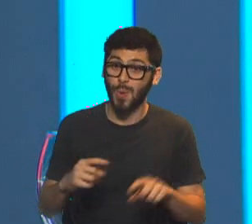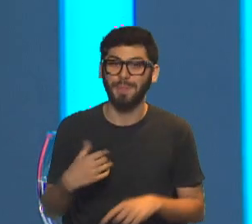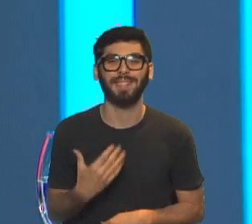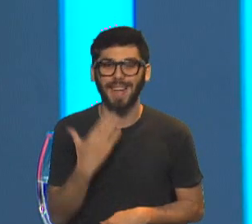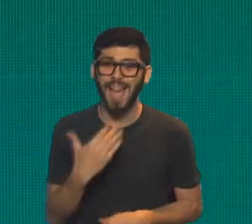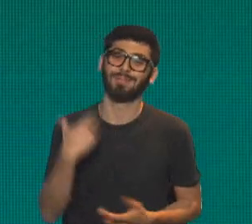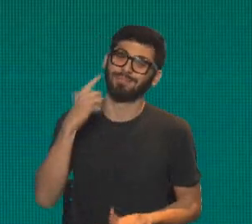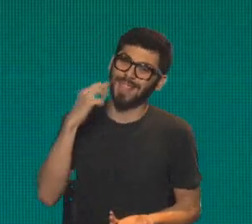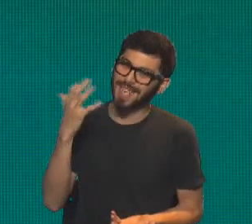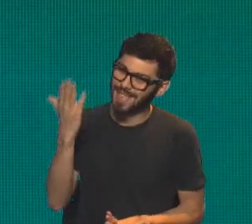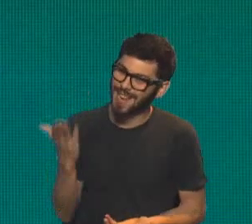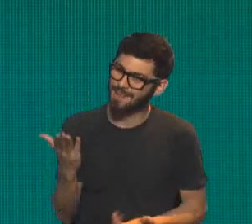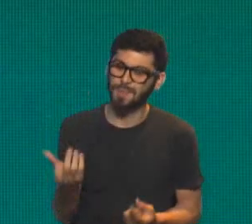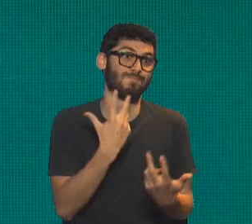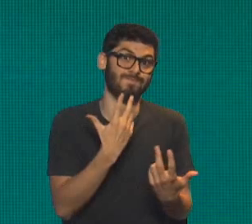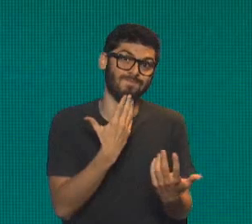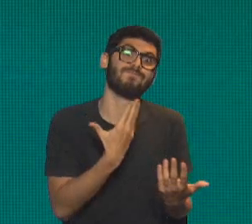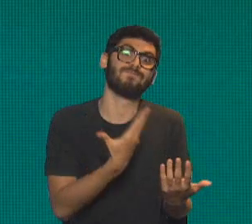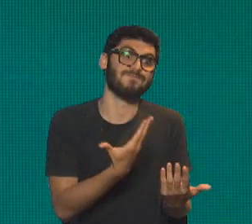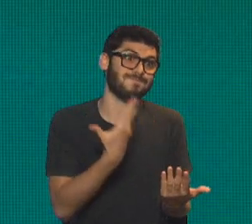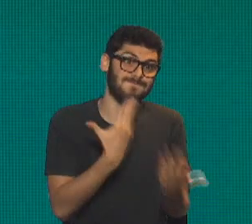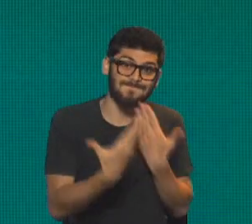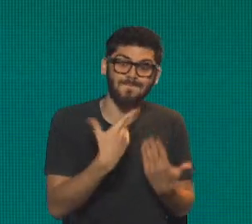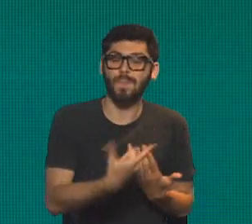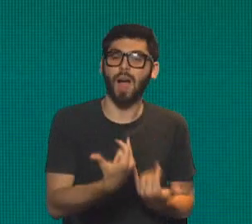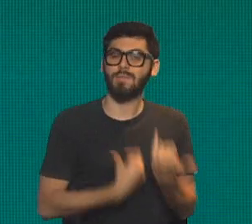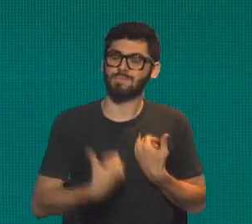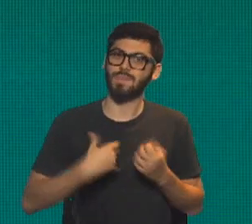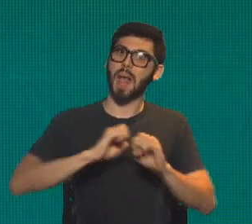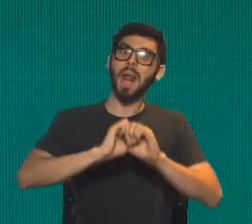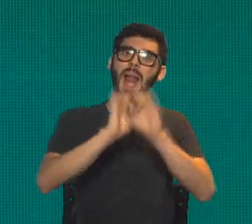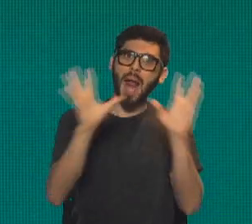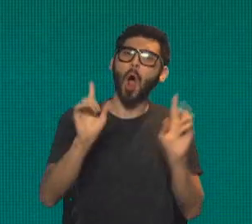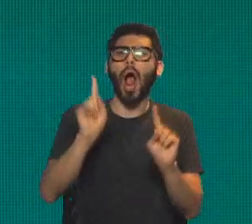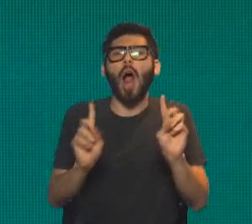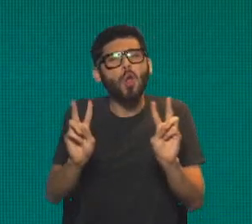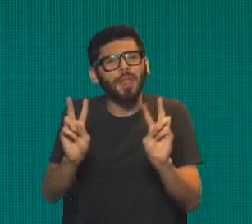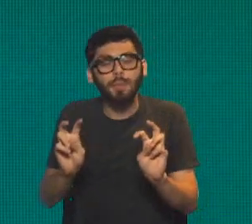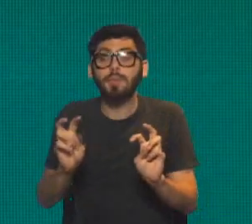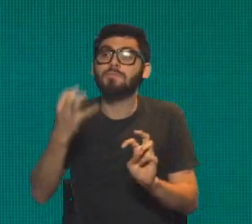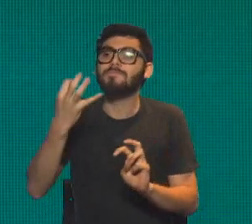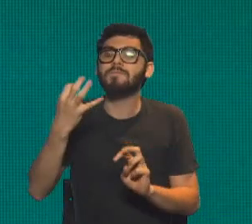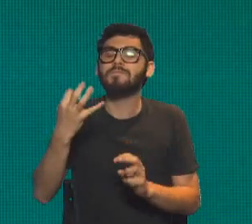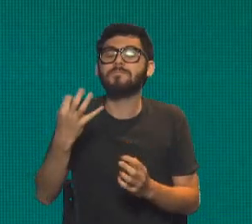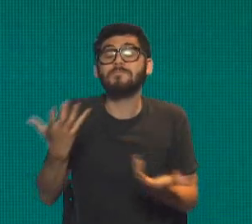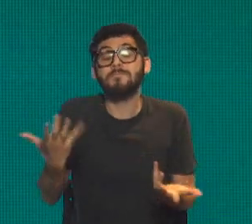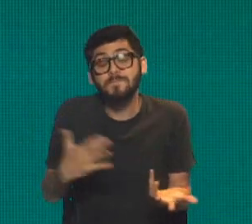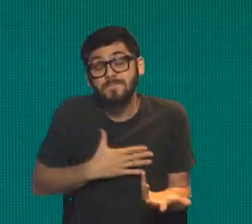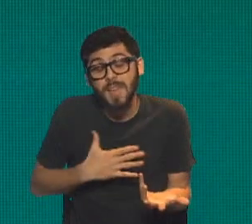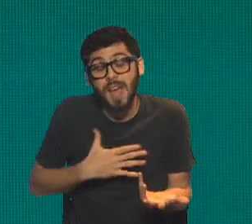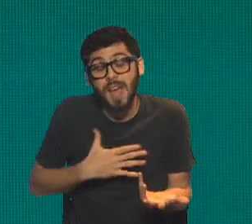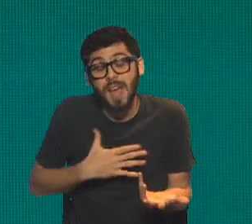extrañaba, Carmen. Señor Raúl Timerman, bienvenido. Buenas noches, ¿cómo está? Buenas noches, ¿qué tal? Muy bien, gracias. Me alegro mucho. Osvaldo Quiroga. Contestó largo.